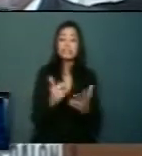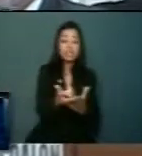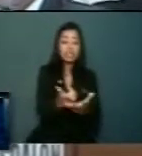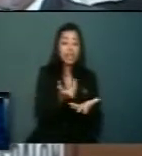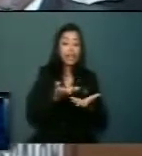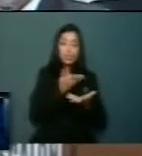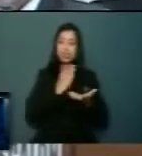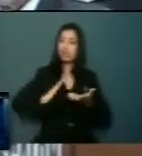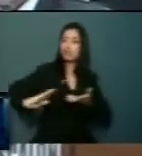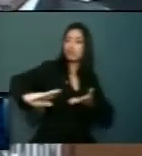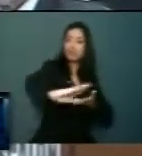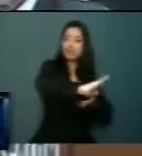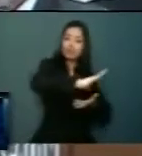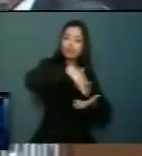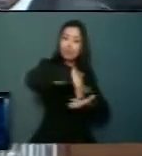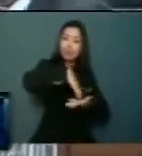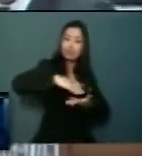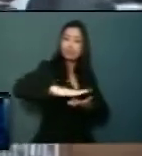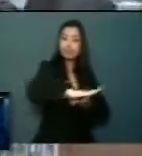y los pobladores,